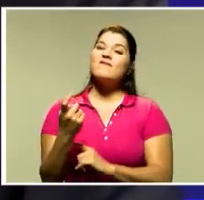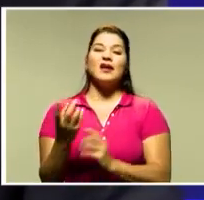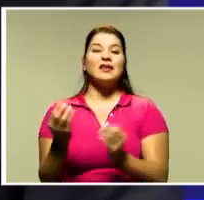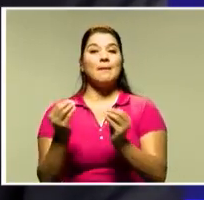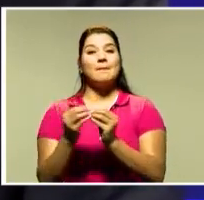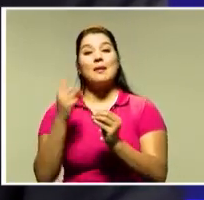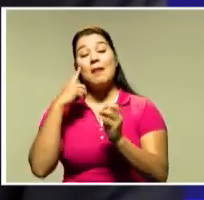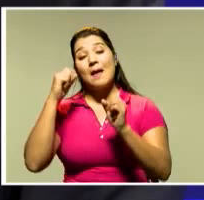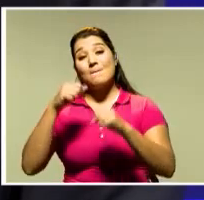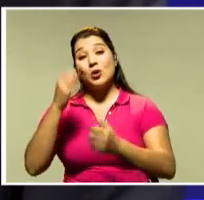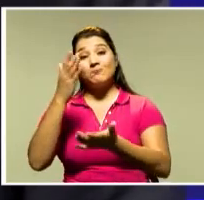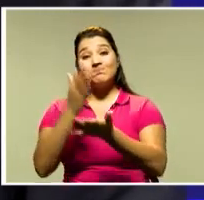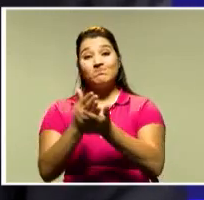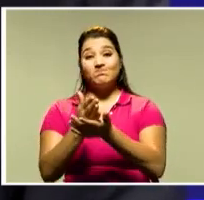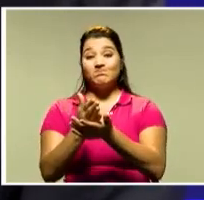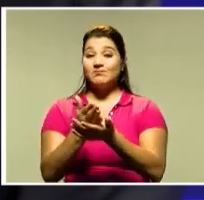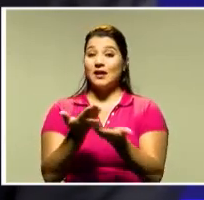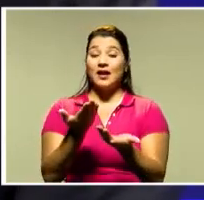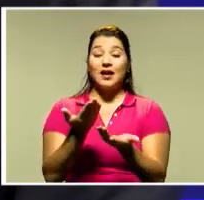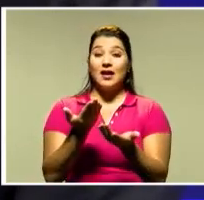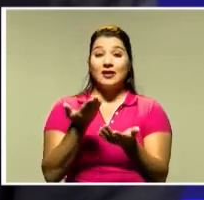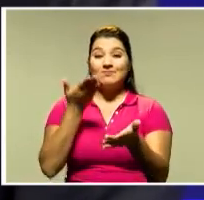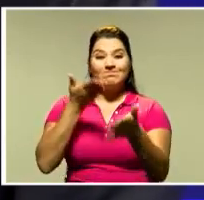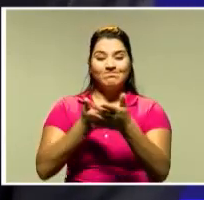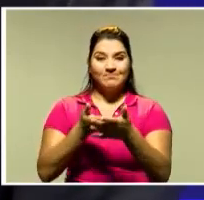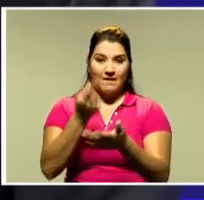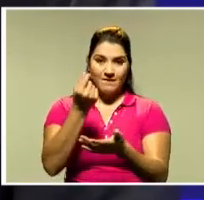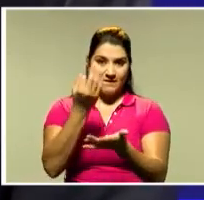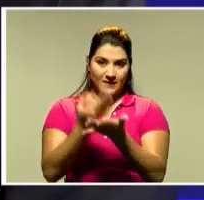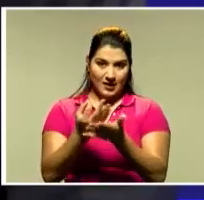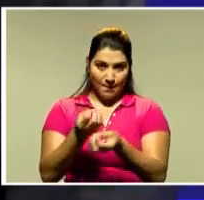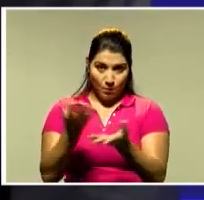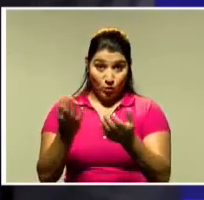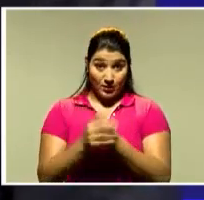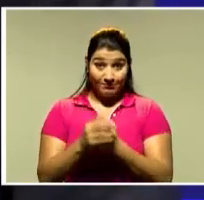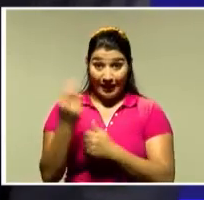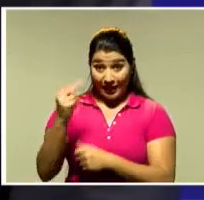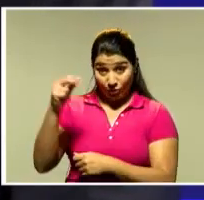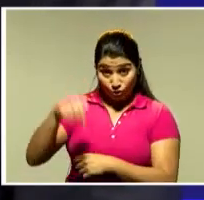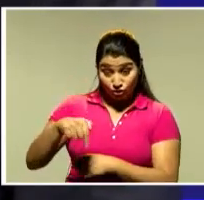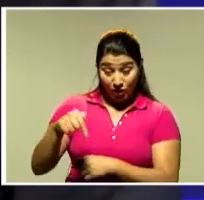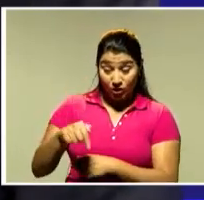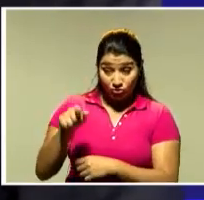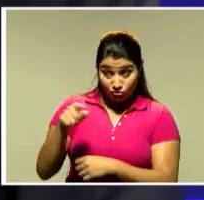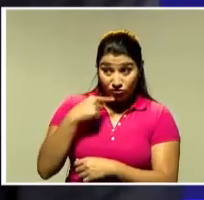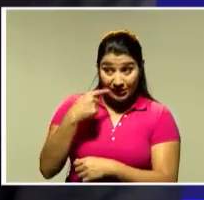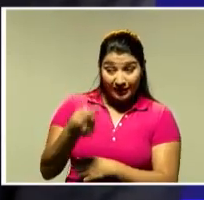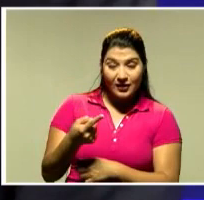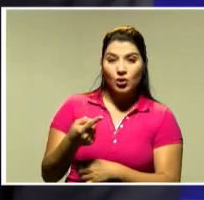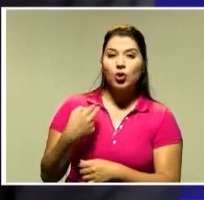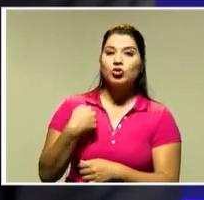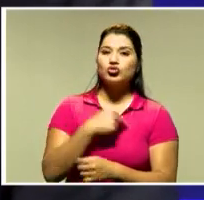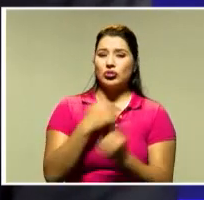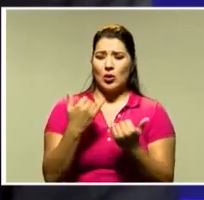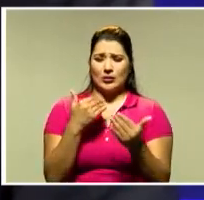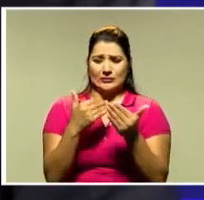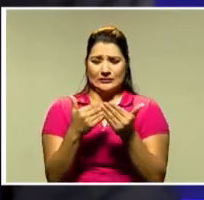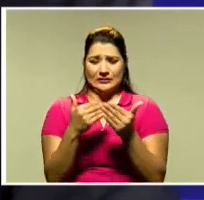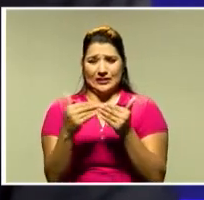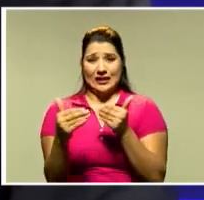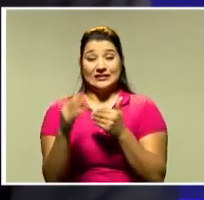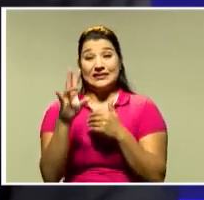el deterioro en las finanzas públicas. La noticia que hoy hemos tenido y que usted antes comentaba era justamente que estamos cerca del